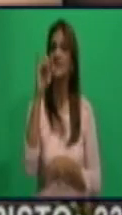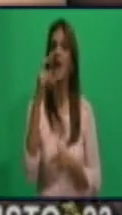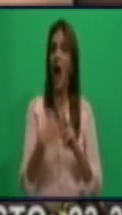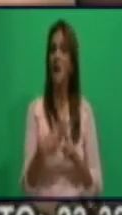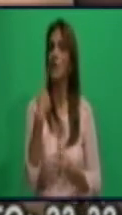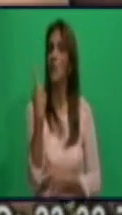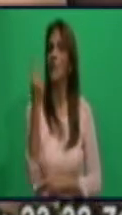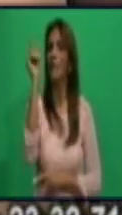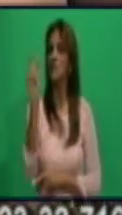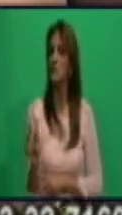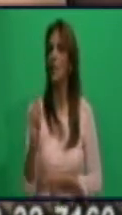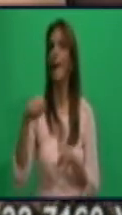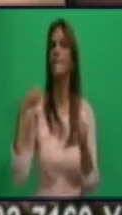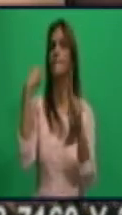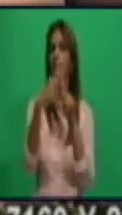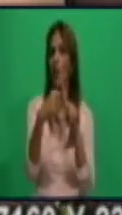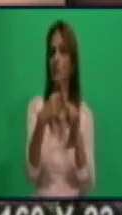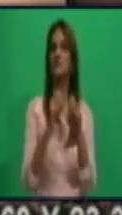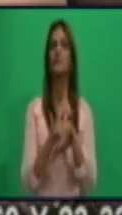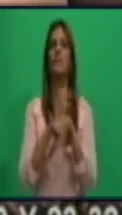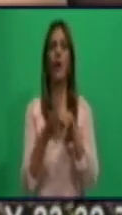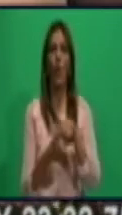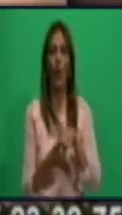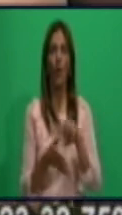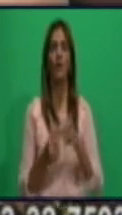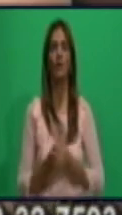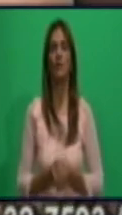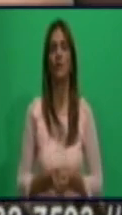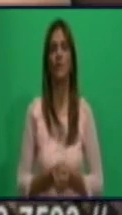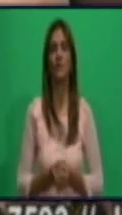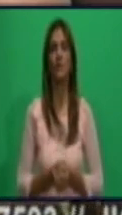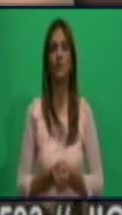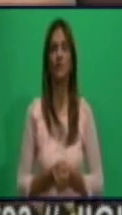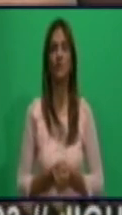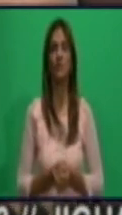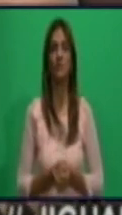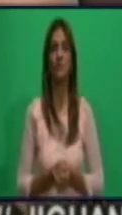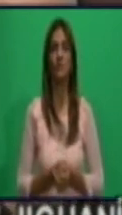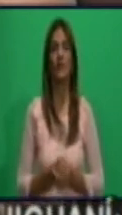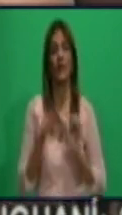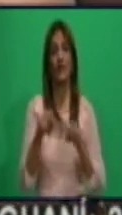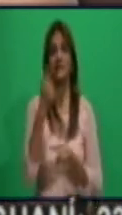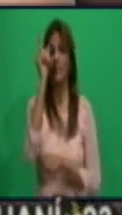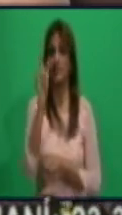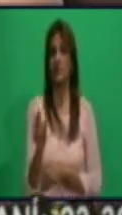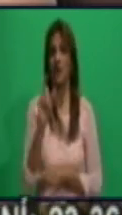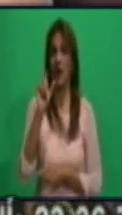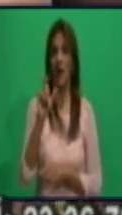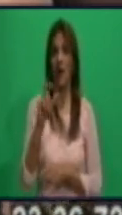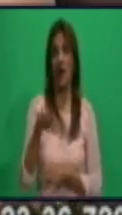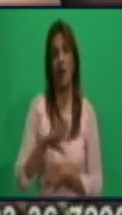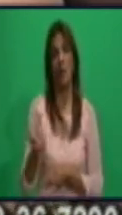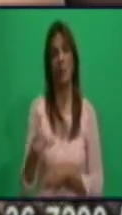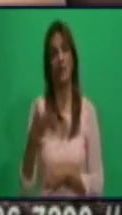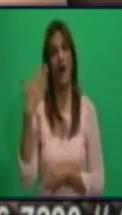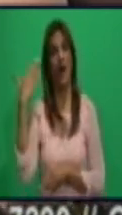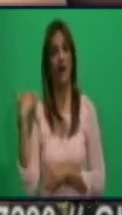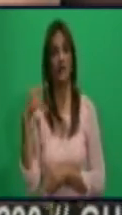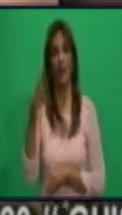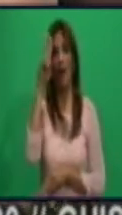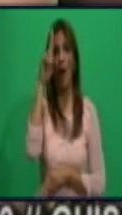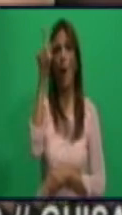confirmado, que el día que salió la información, como estaba hospitalizado ya el caso, en el Celia salió